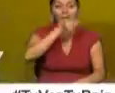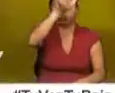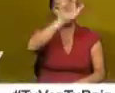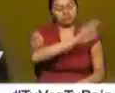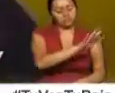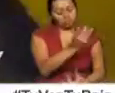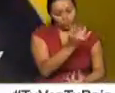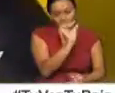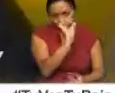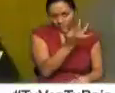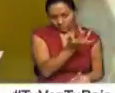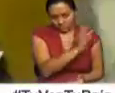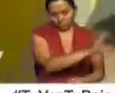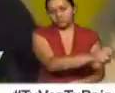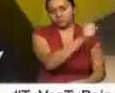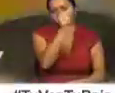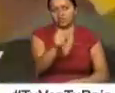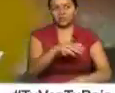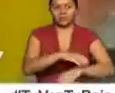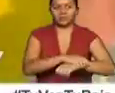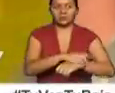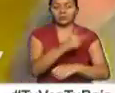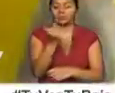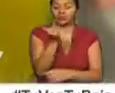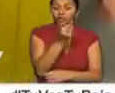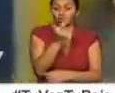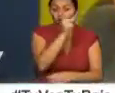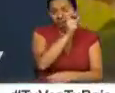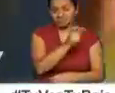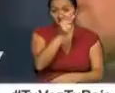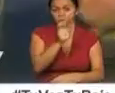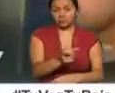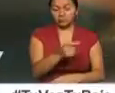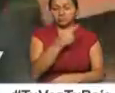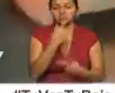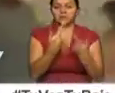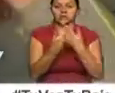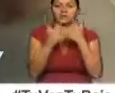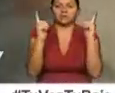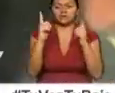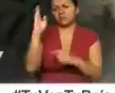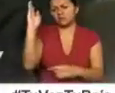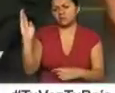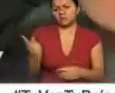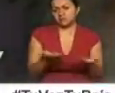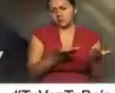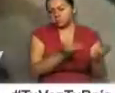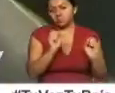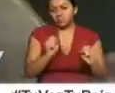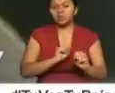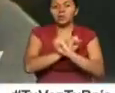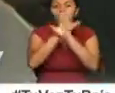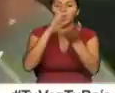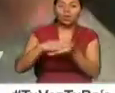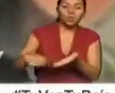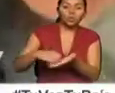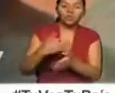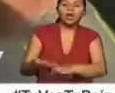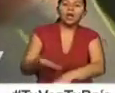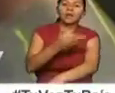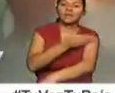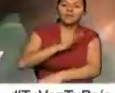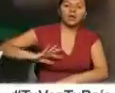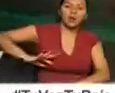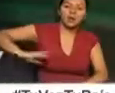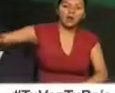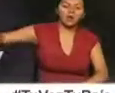llevaría de regreso a su país. Jack Conger y Gunnar Benz están en libertad en Río de Janeiro para aclarar dudas sobre su relato acerca